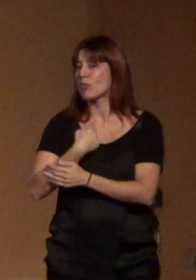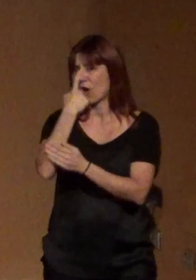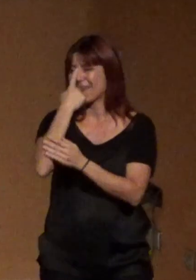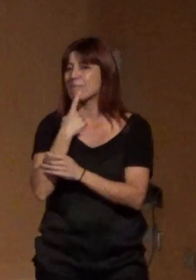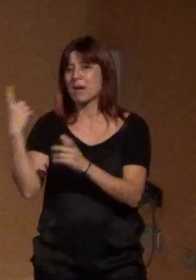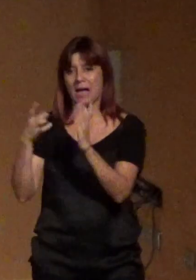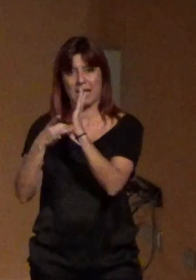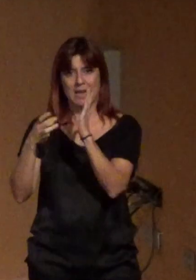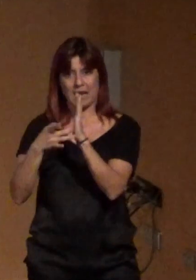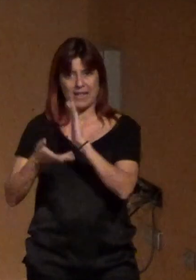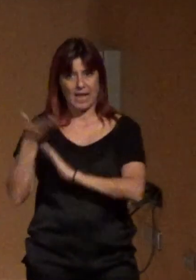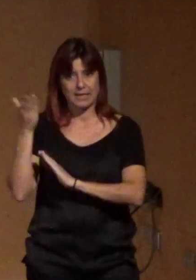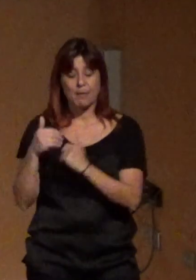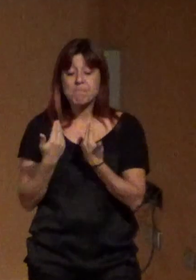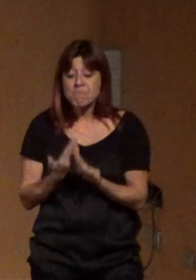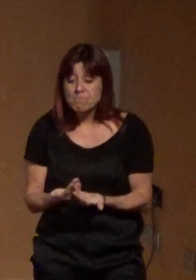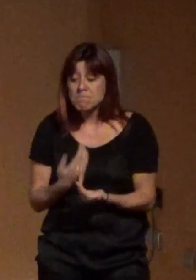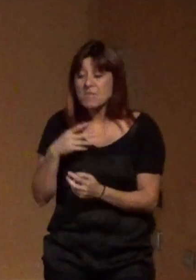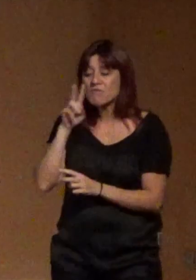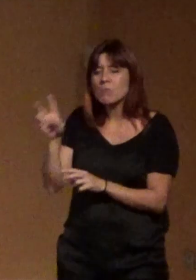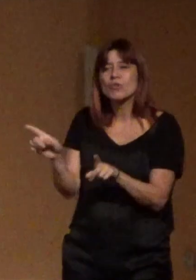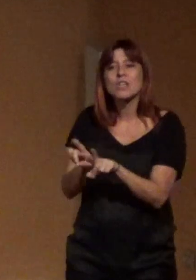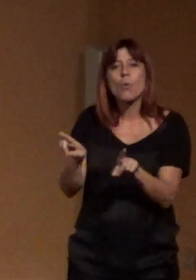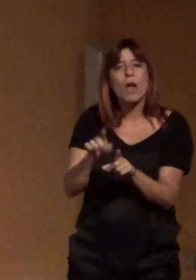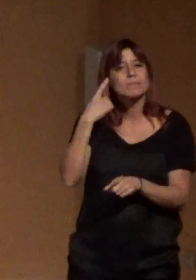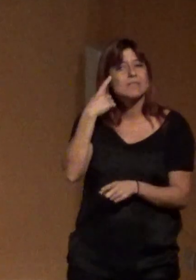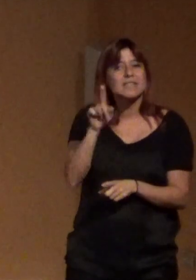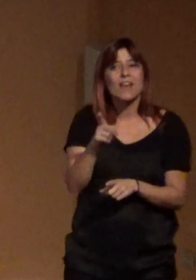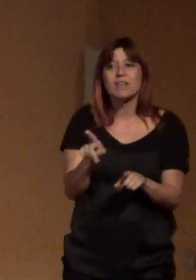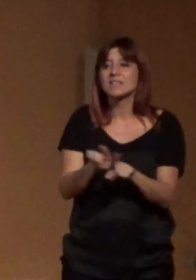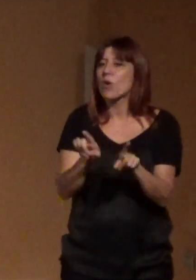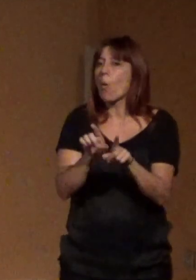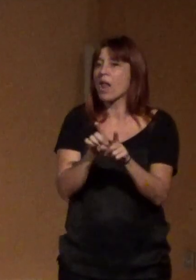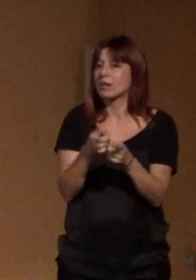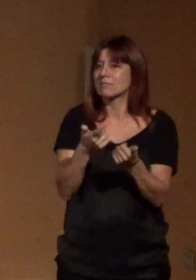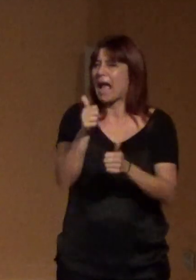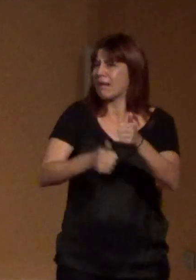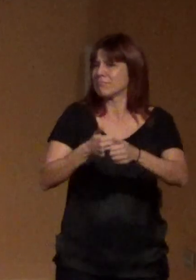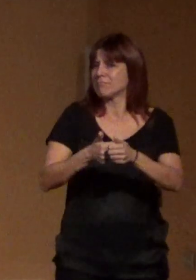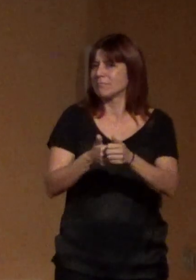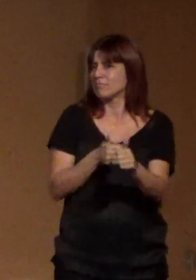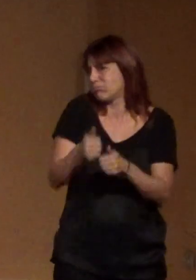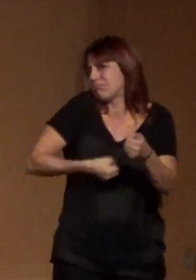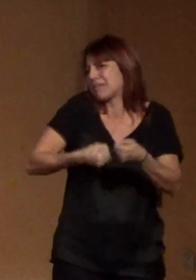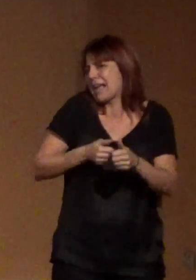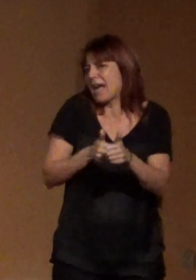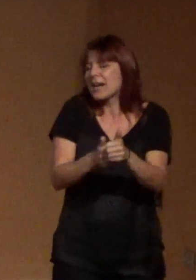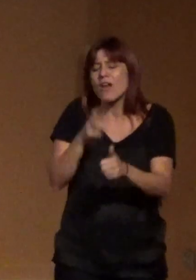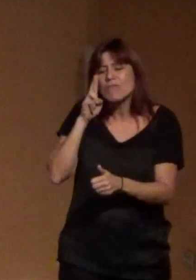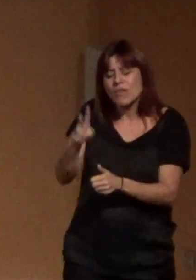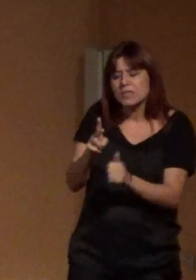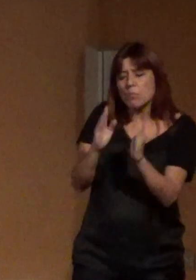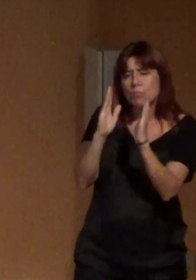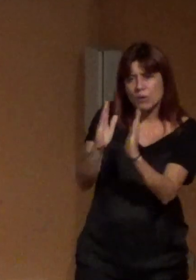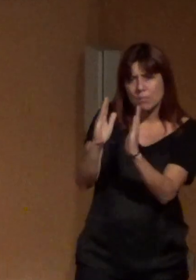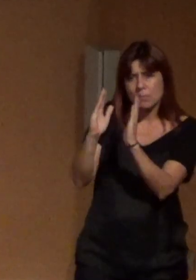resolución. De esta manera vemos, como si fuera una carrera de estas de las Olimpiadas que hemos visto hace poco, ¿no? Cómo la secuencia, qué está pasando en cada